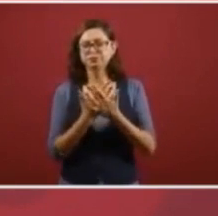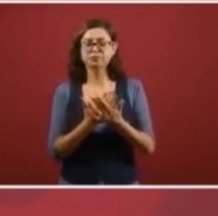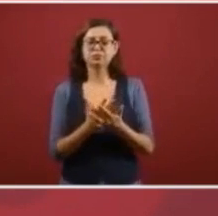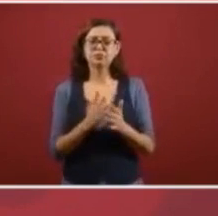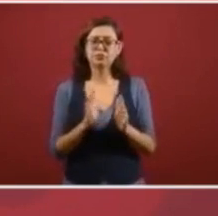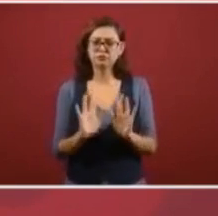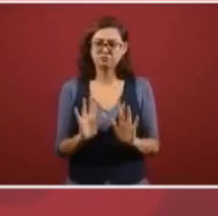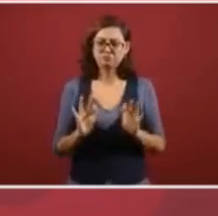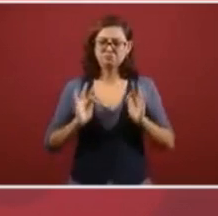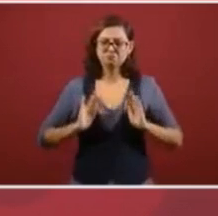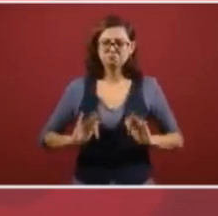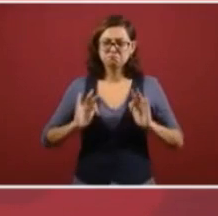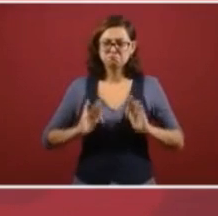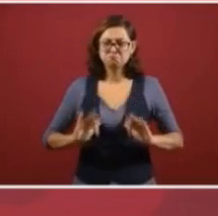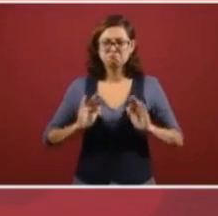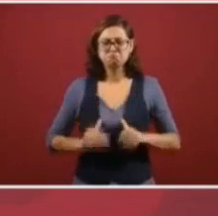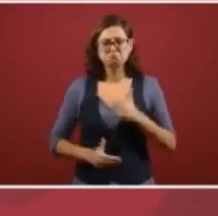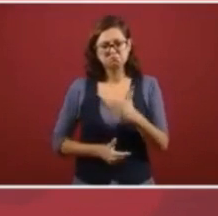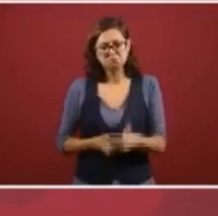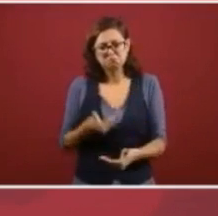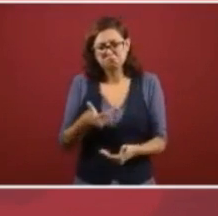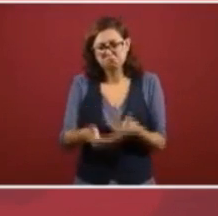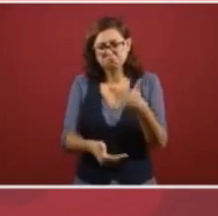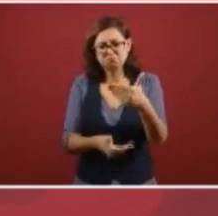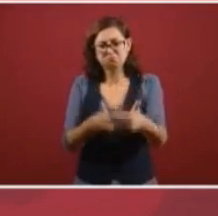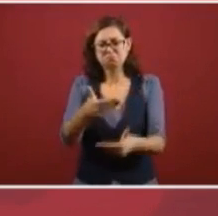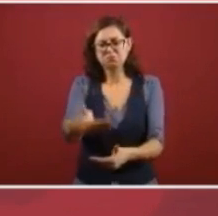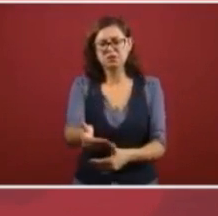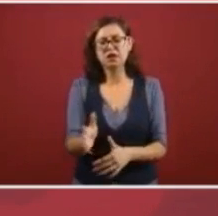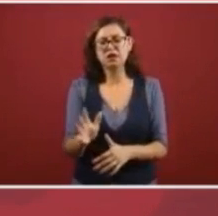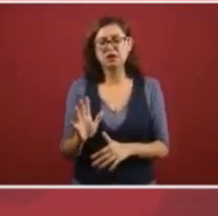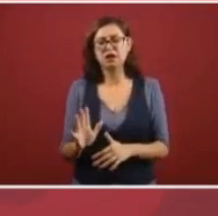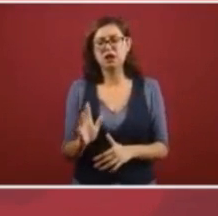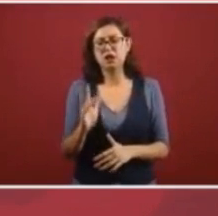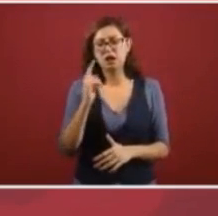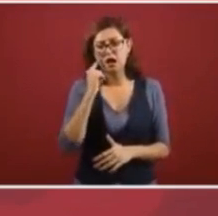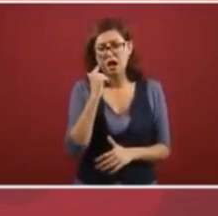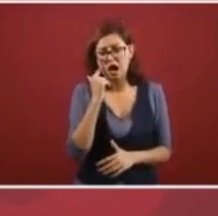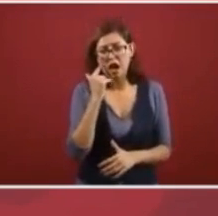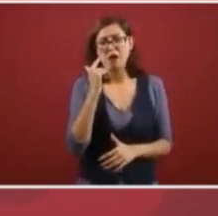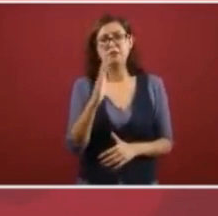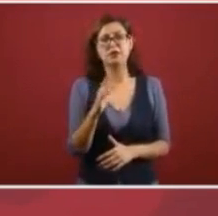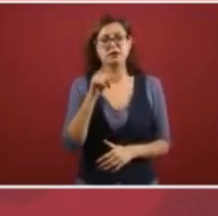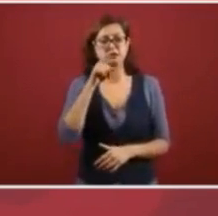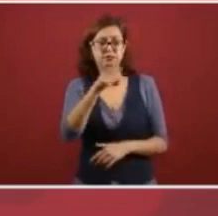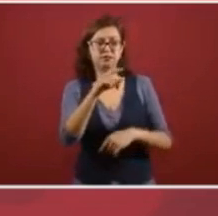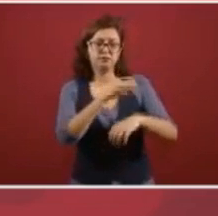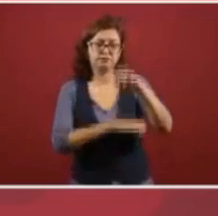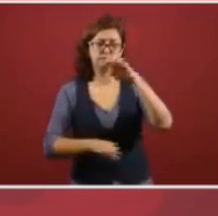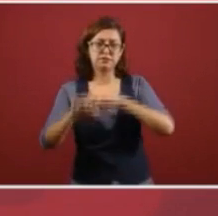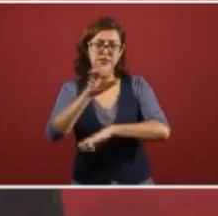adelantemos vamos a a que la empresa